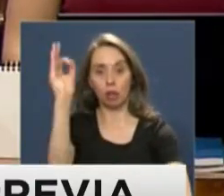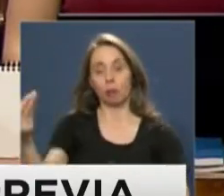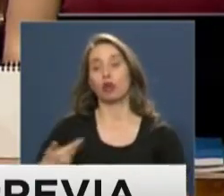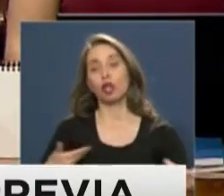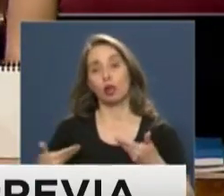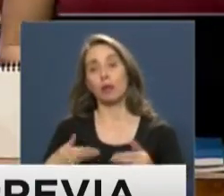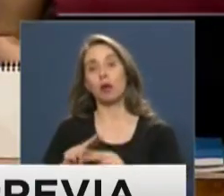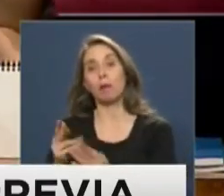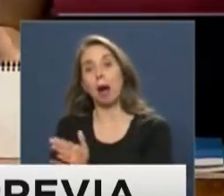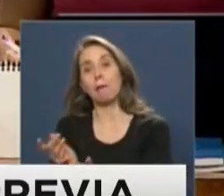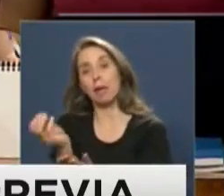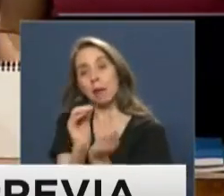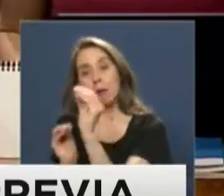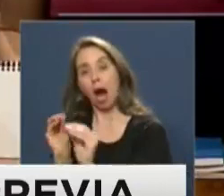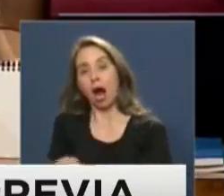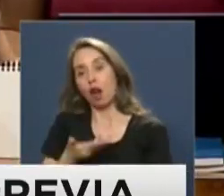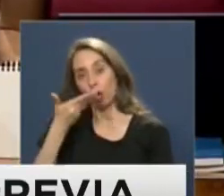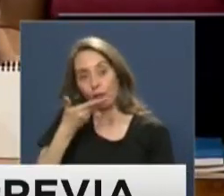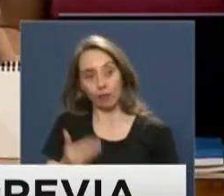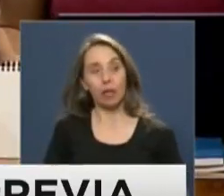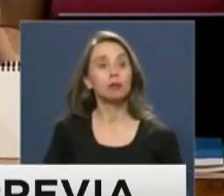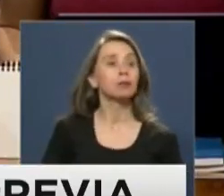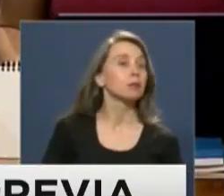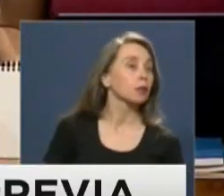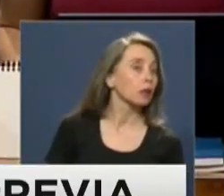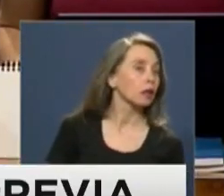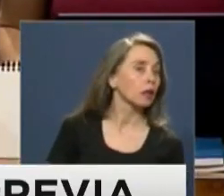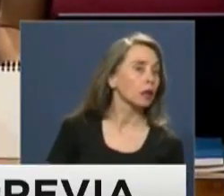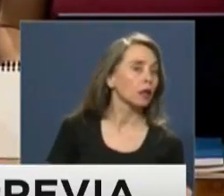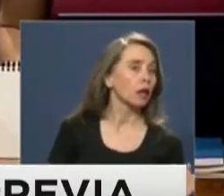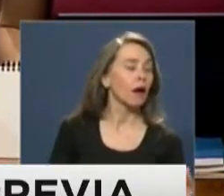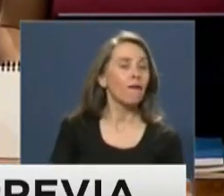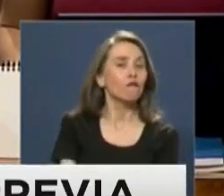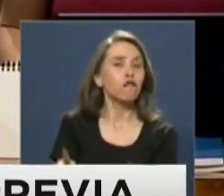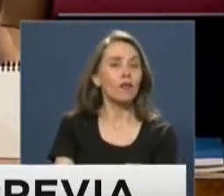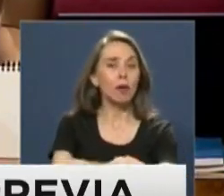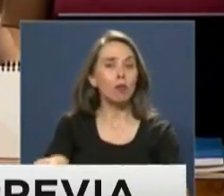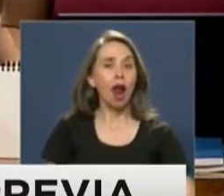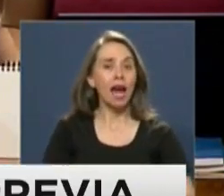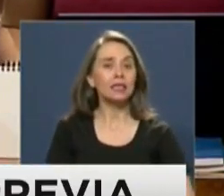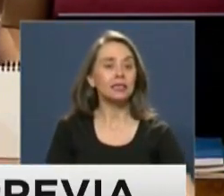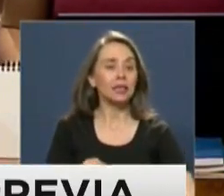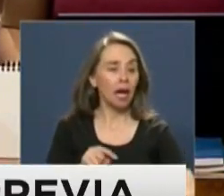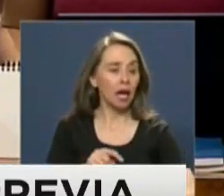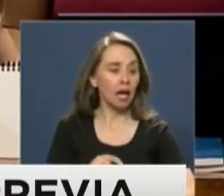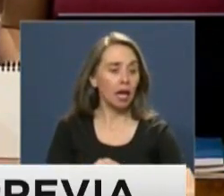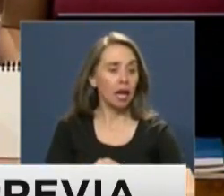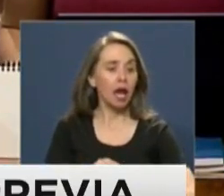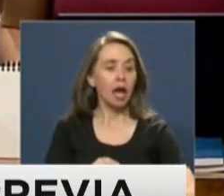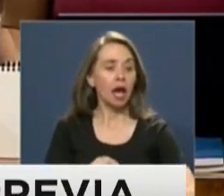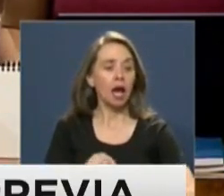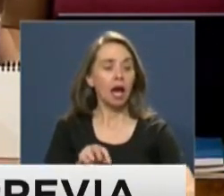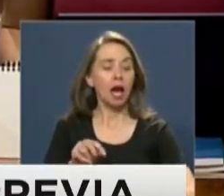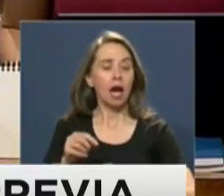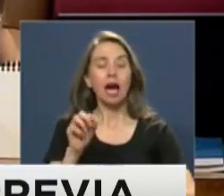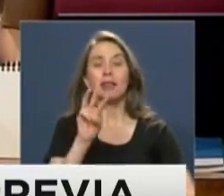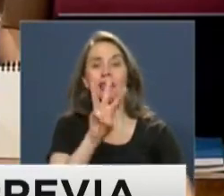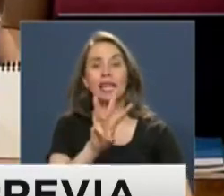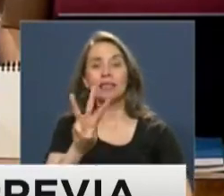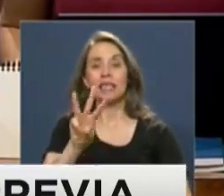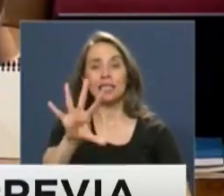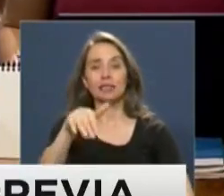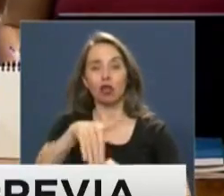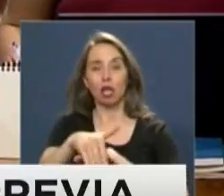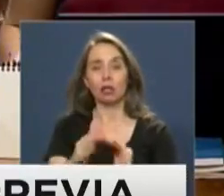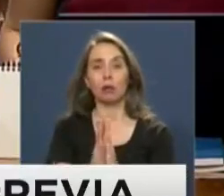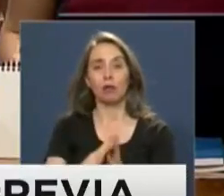inhabilitar al exministro Andrés Chadwick para que ocupe cualquier tipo de cargo público por los próximos 5 años.